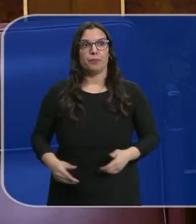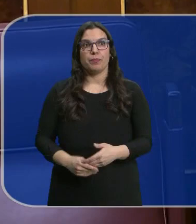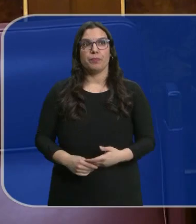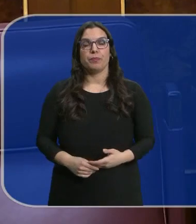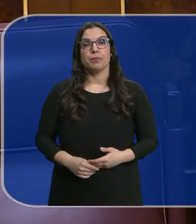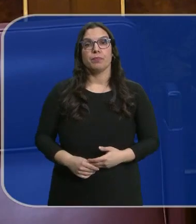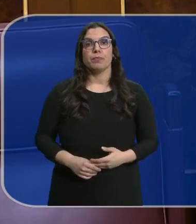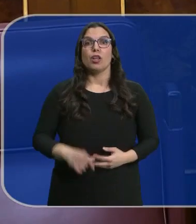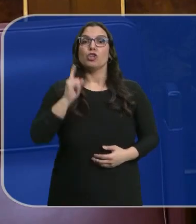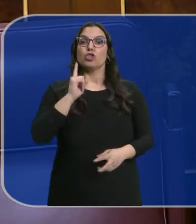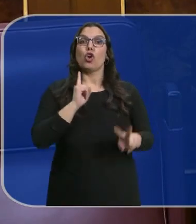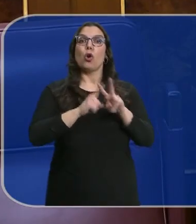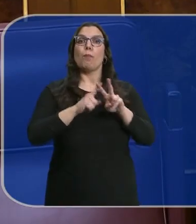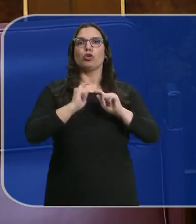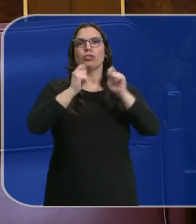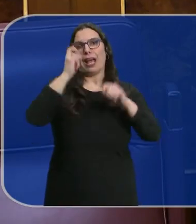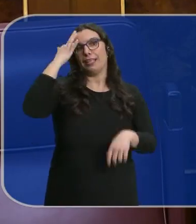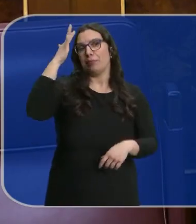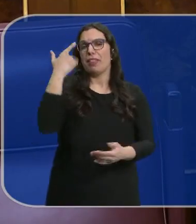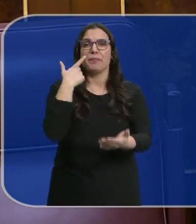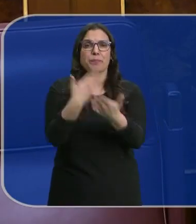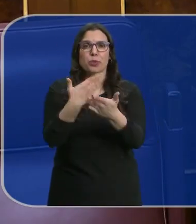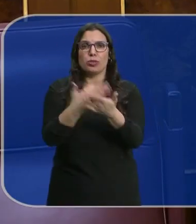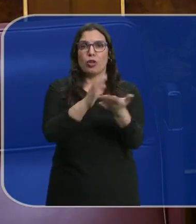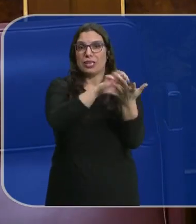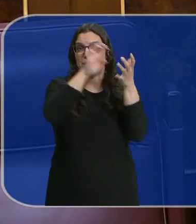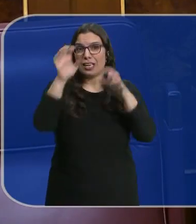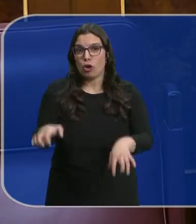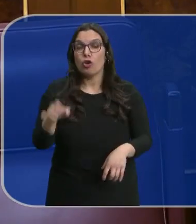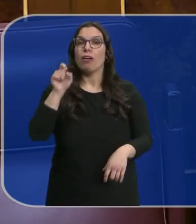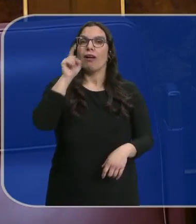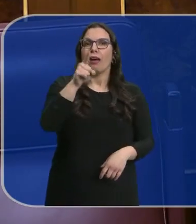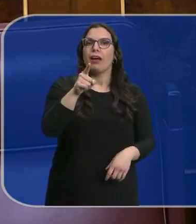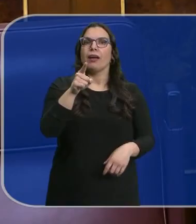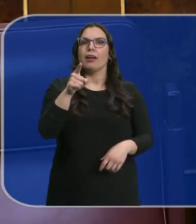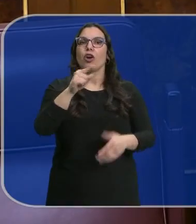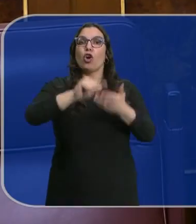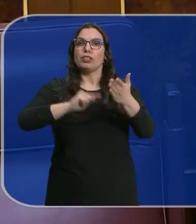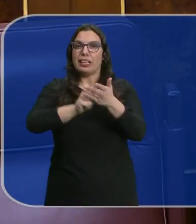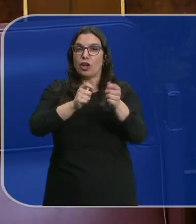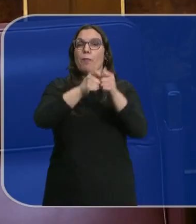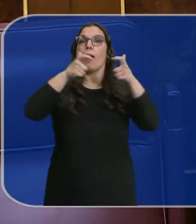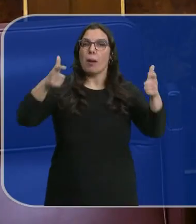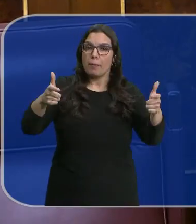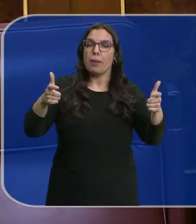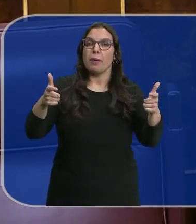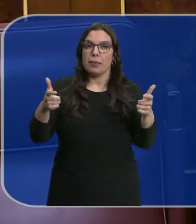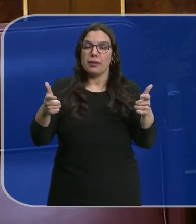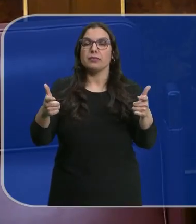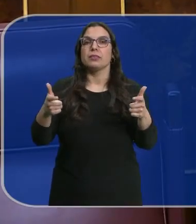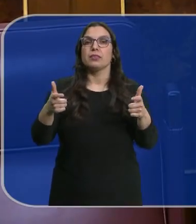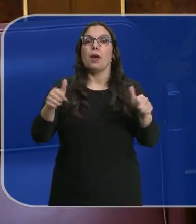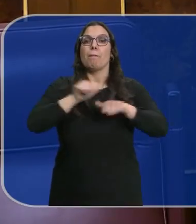Solo con Vox hay esperanza, como se ha demostrado en Castilla y León, donde suben las contrataciones y baja